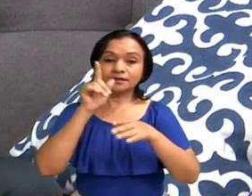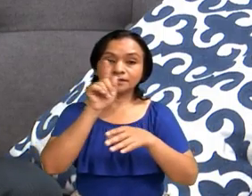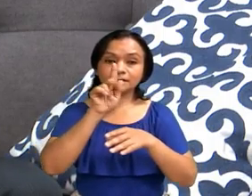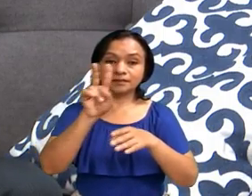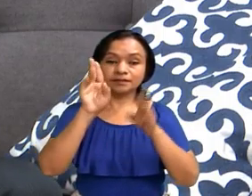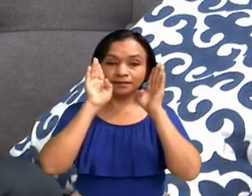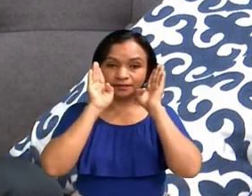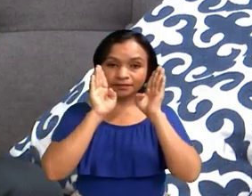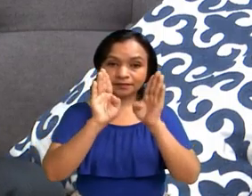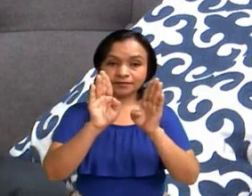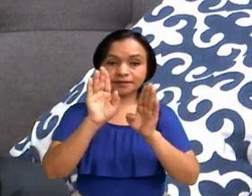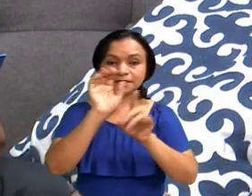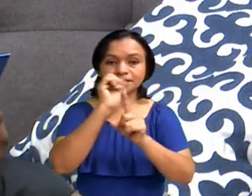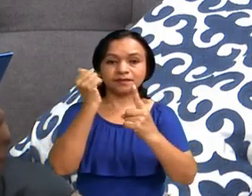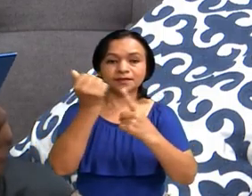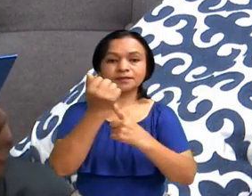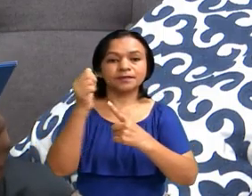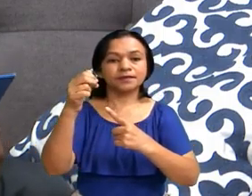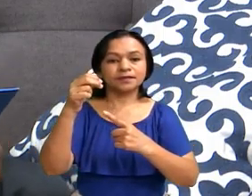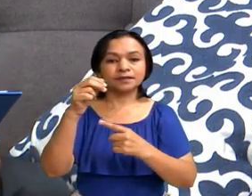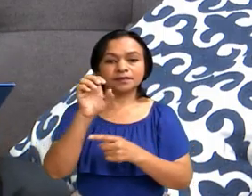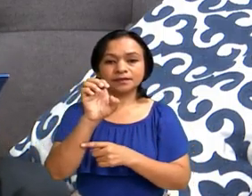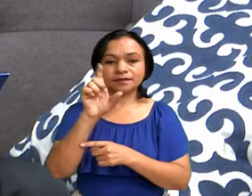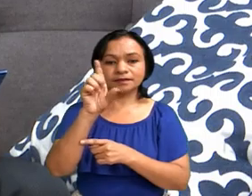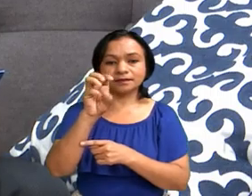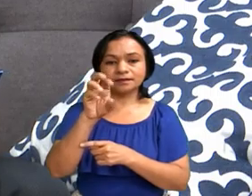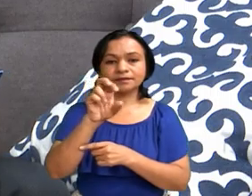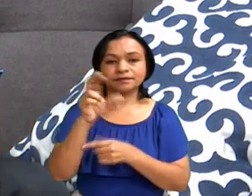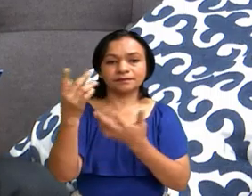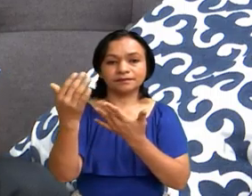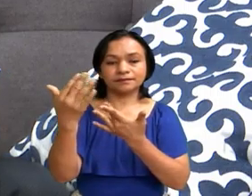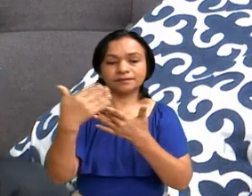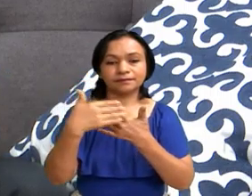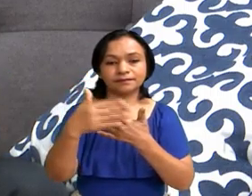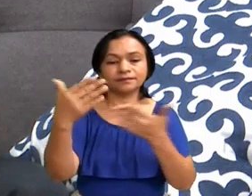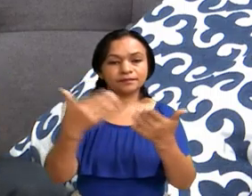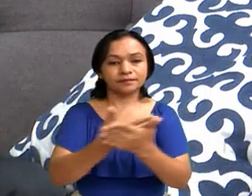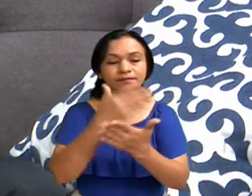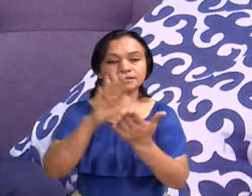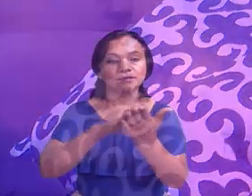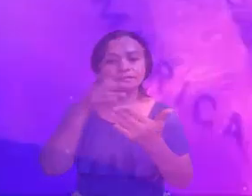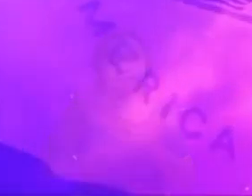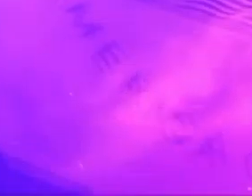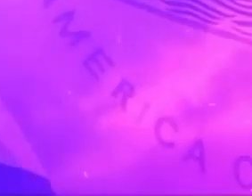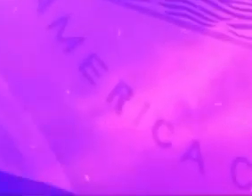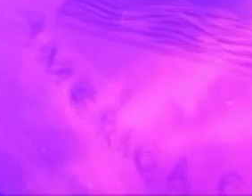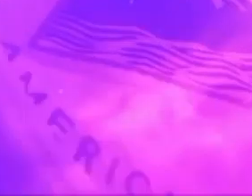parlamentario. El canal de la Asamblea Nacional. Estuvo con ustedes Elmer Marcia y les esperamos en una nueva edición.